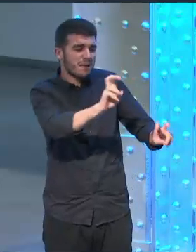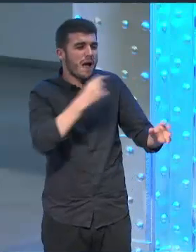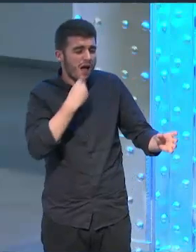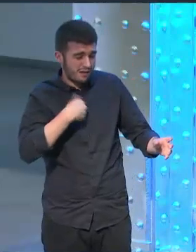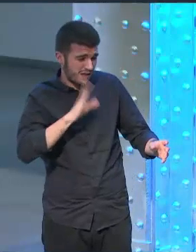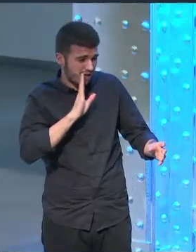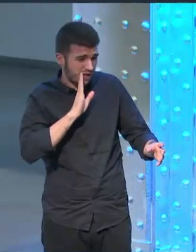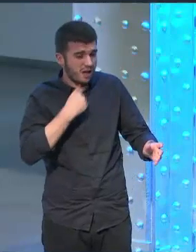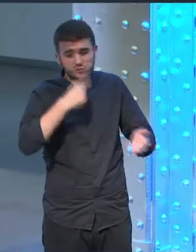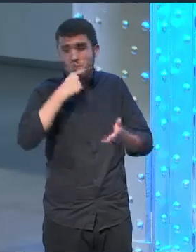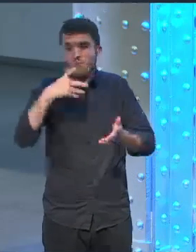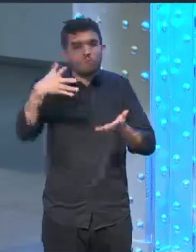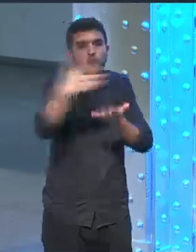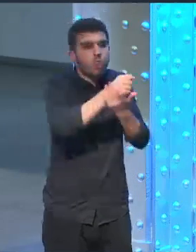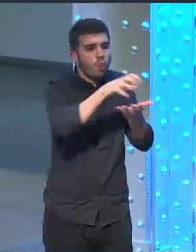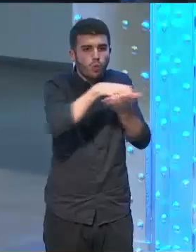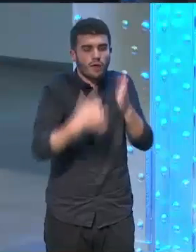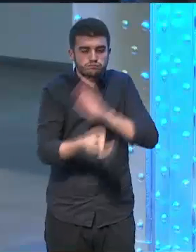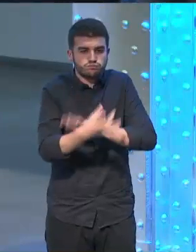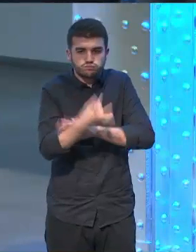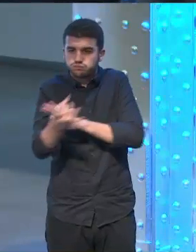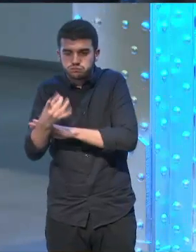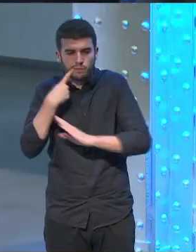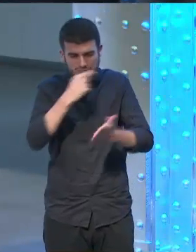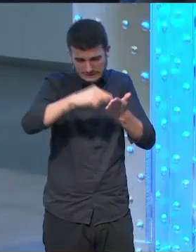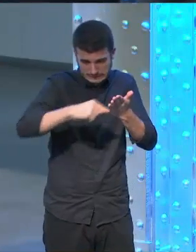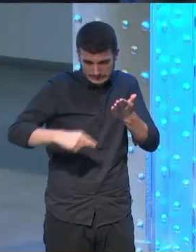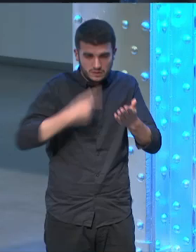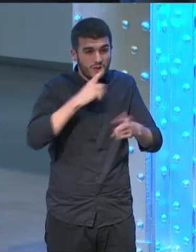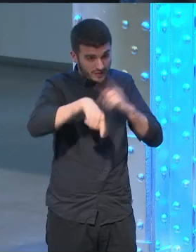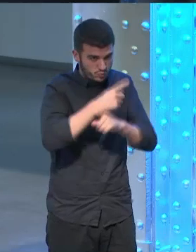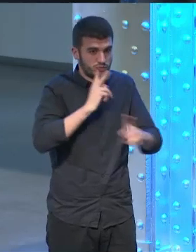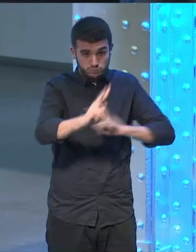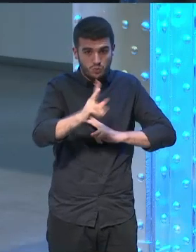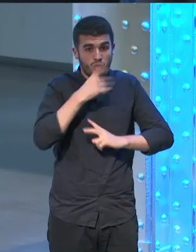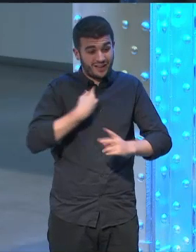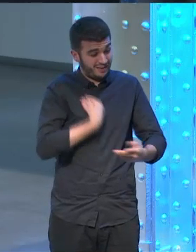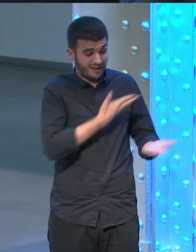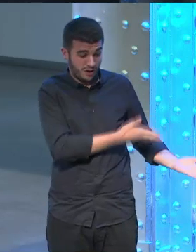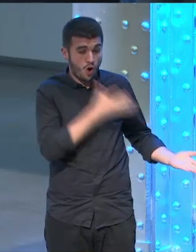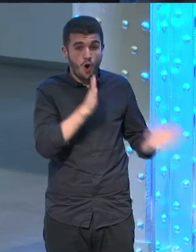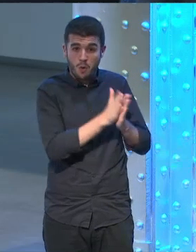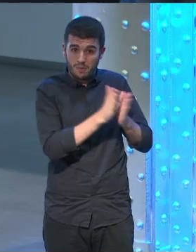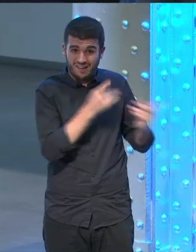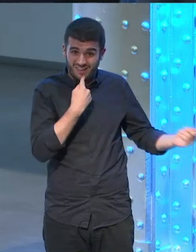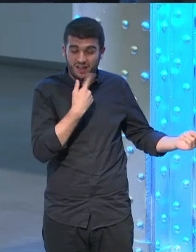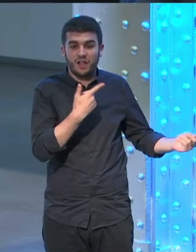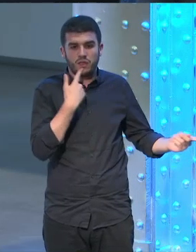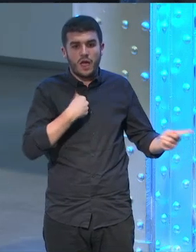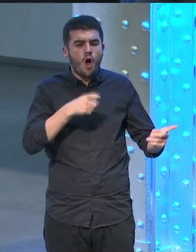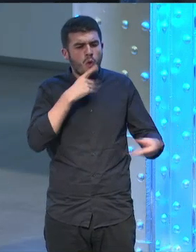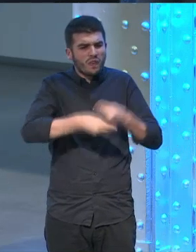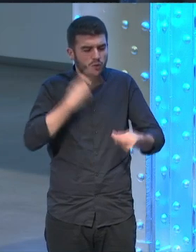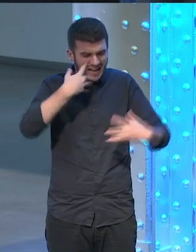Sí. Iros apuntando todas las dudas que os surjan para profundizar en lo que Milagros ha expuesto de por qué y cómo podemos revertir esa